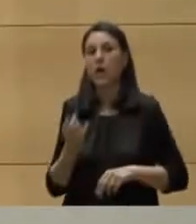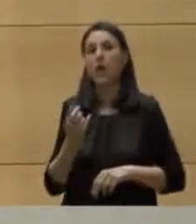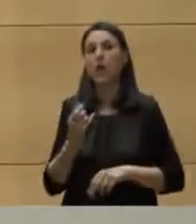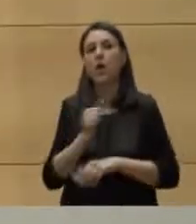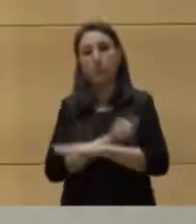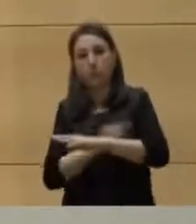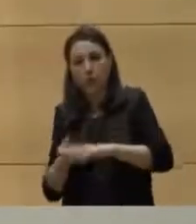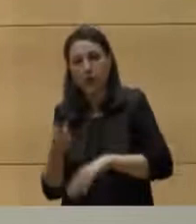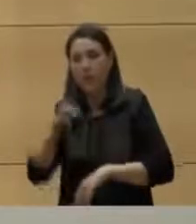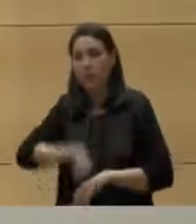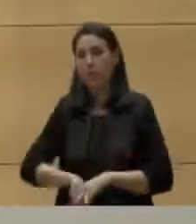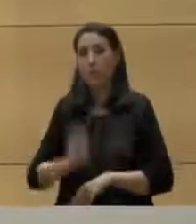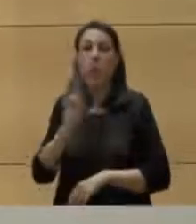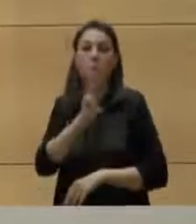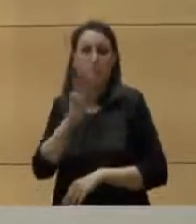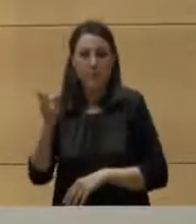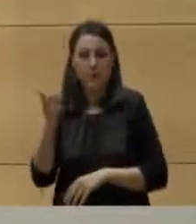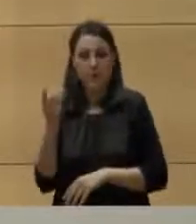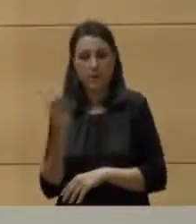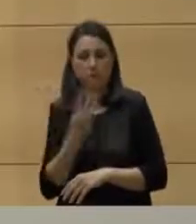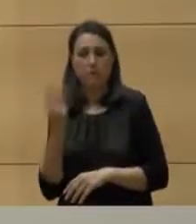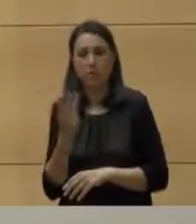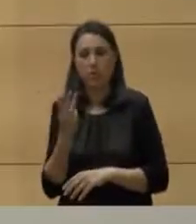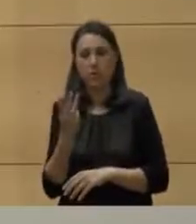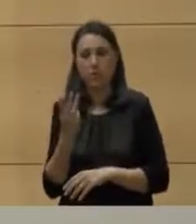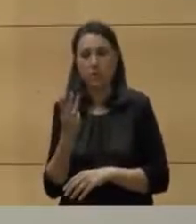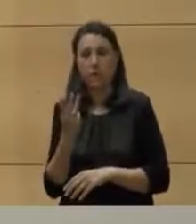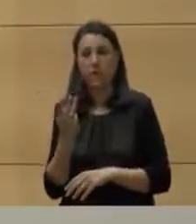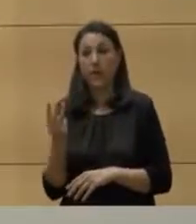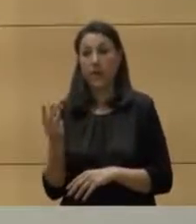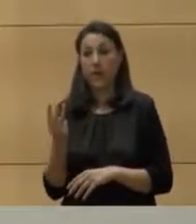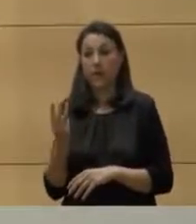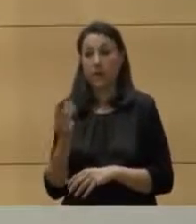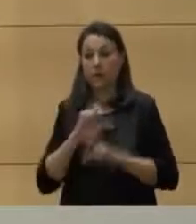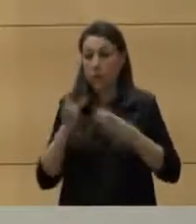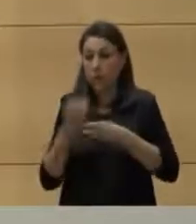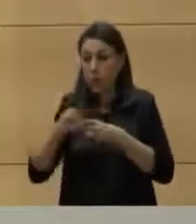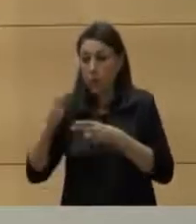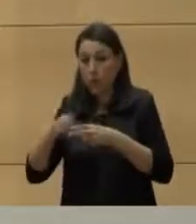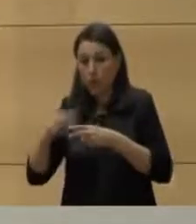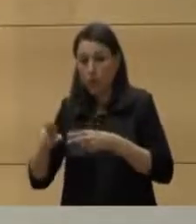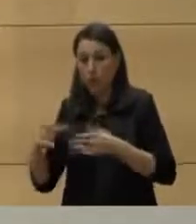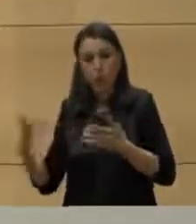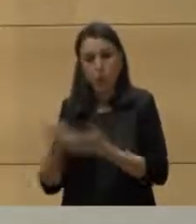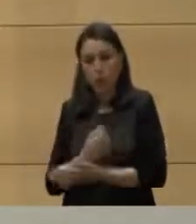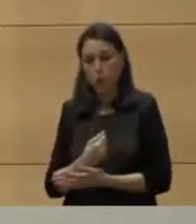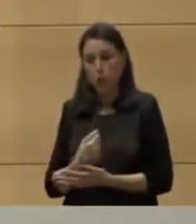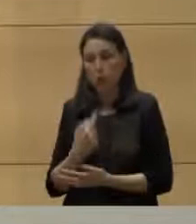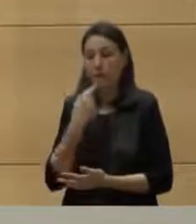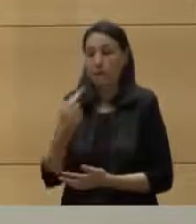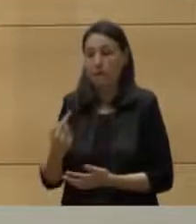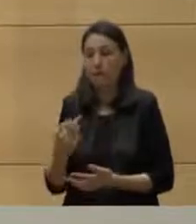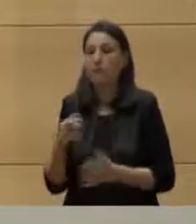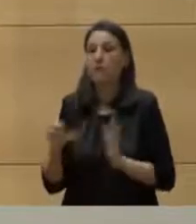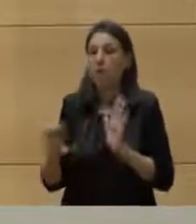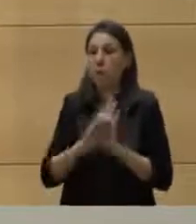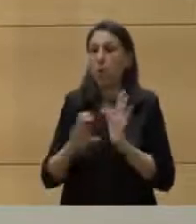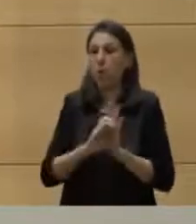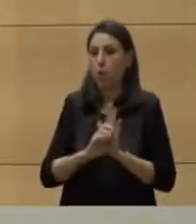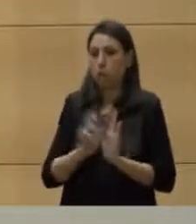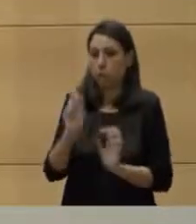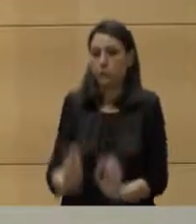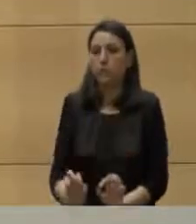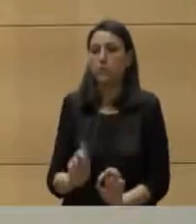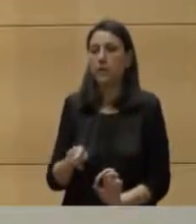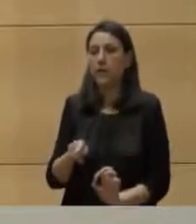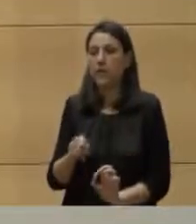el Partido Popular. No es de extrañar que estas fuerzas políticas que se autodenominan constitucionalistas